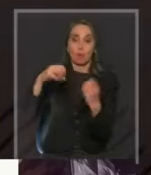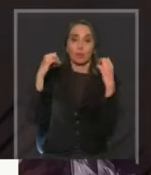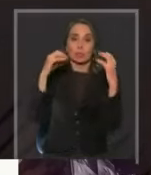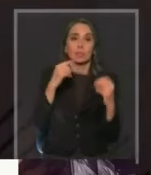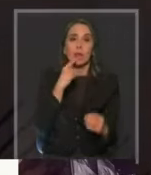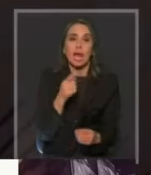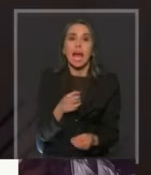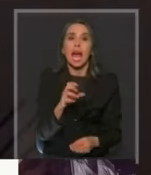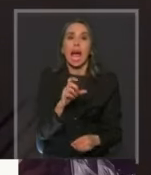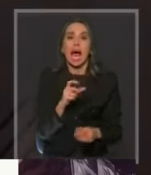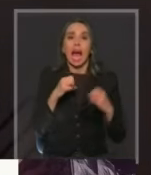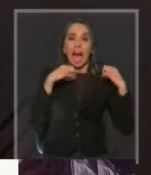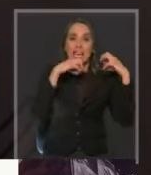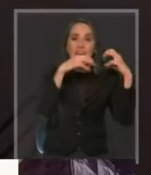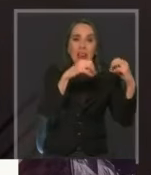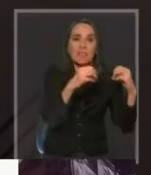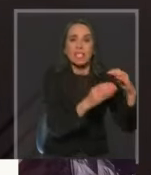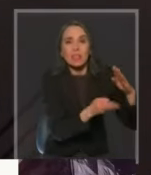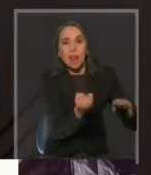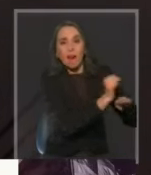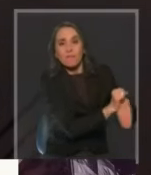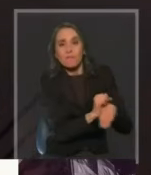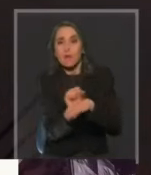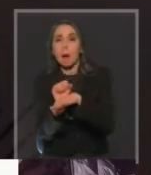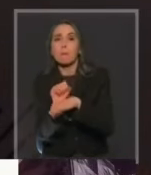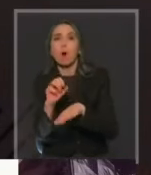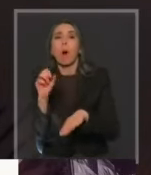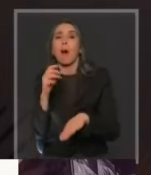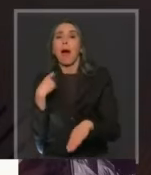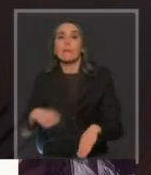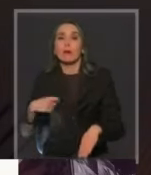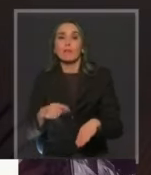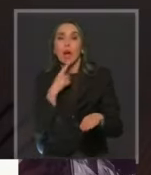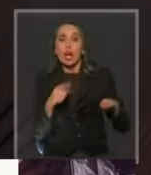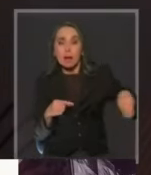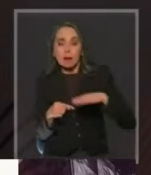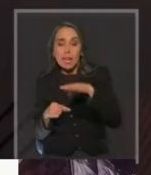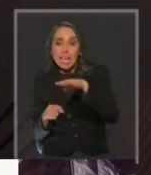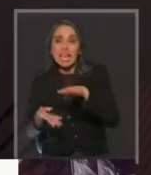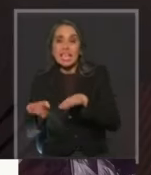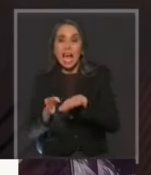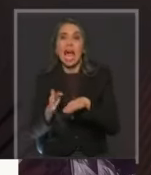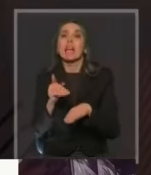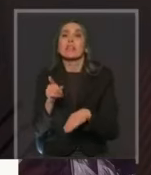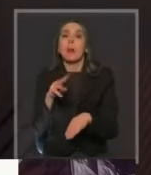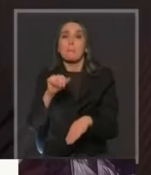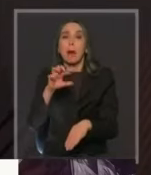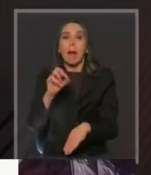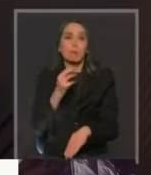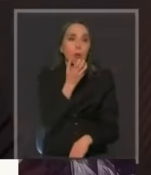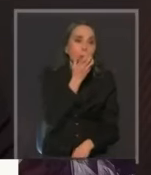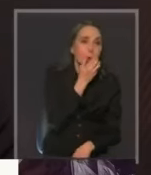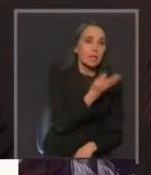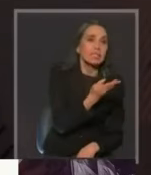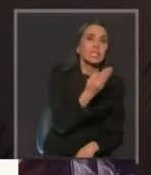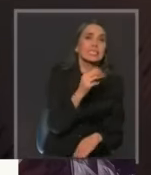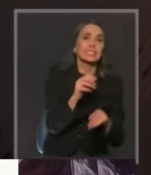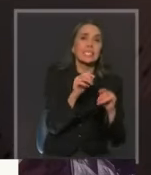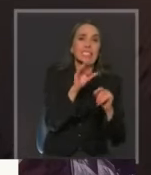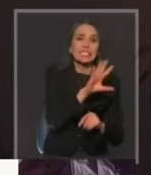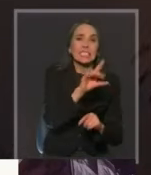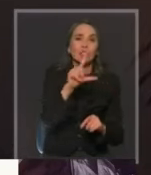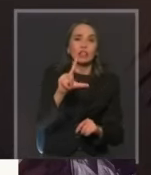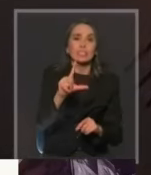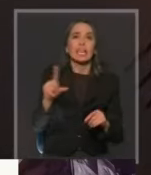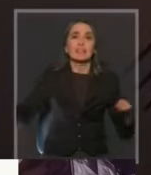Avenida, Gran Avenida en dirección al Pucio. Gran Avenida llevando avisos del Maipo. Se solicitan los dispositivos que desde la 5-7, por favor, avisas con